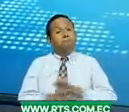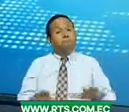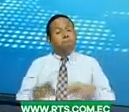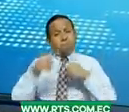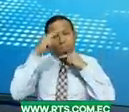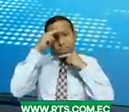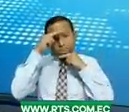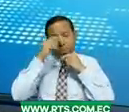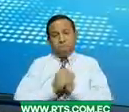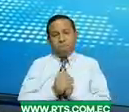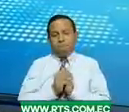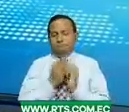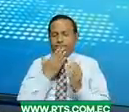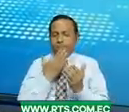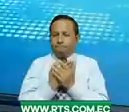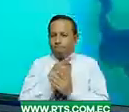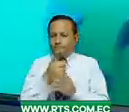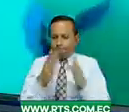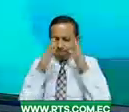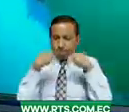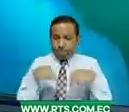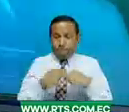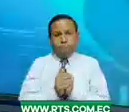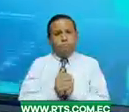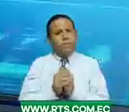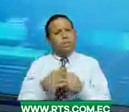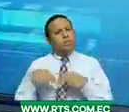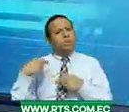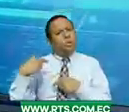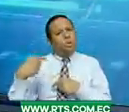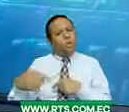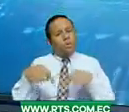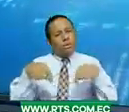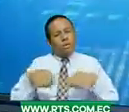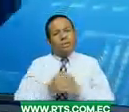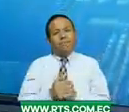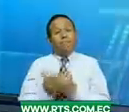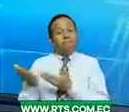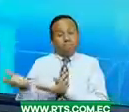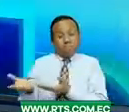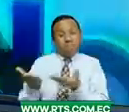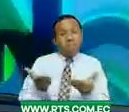Los dejo en muy buena compañía con José Alberto Molestina. Bienvenido, José, qué placer saludarte.